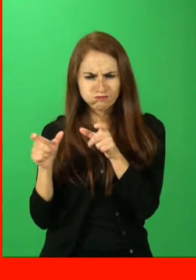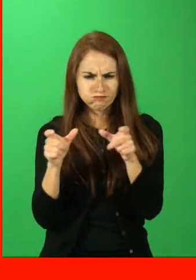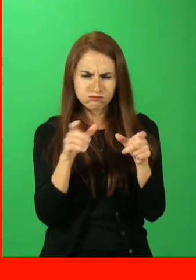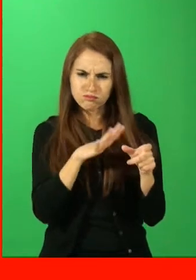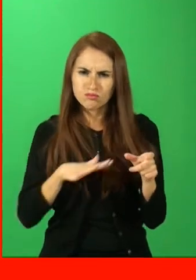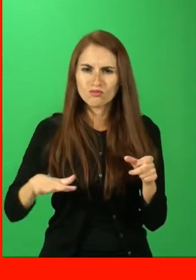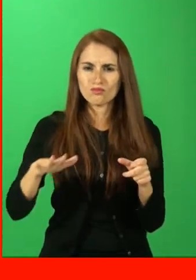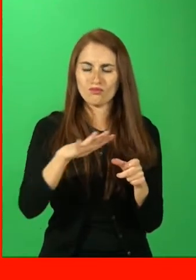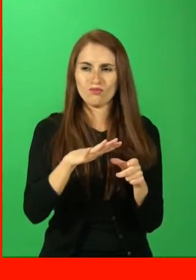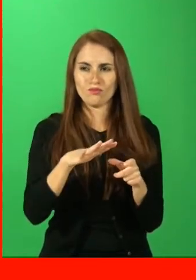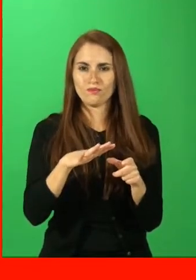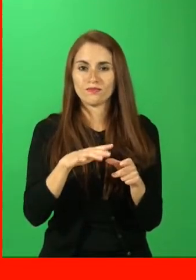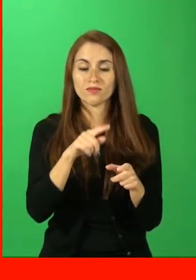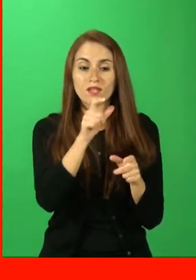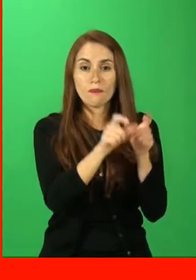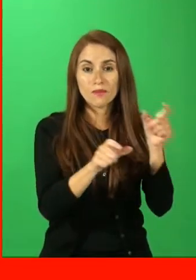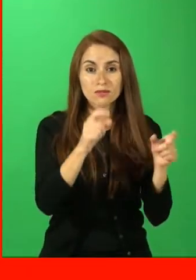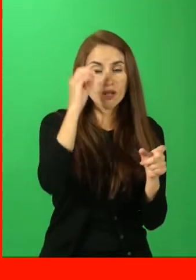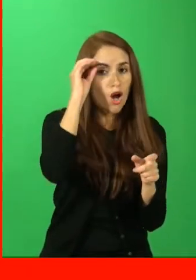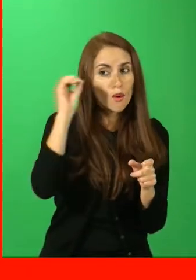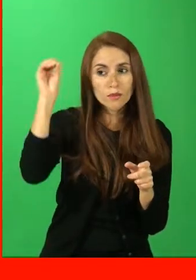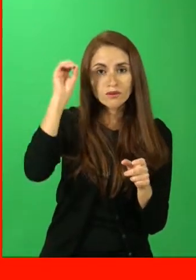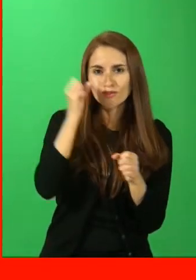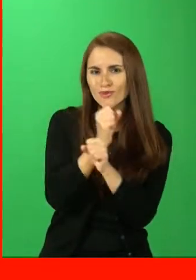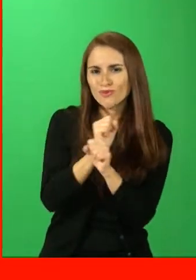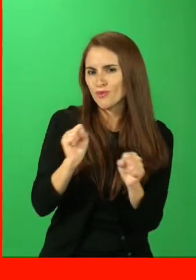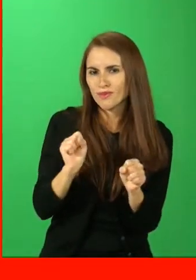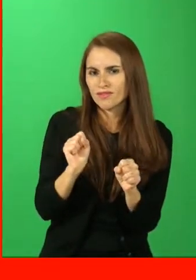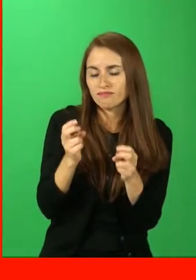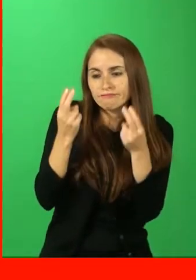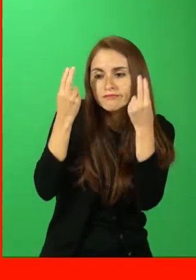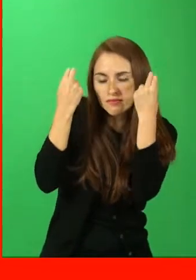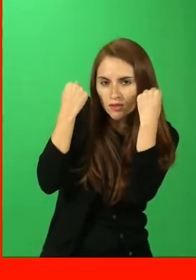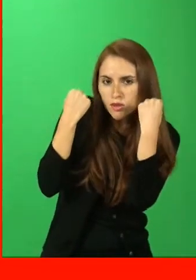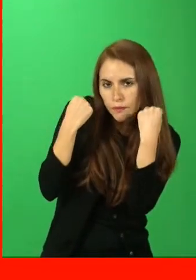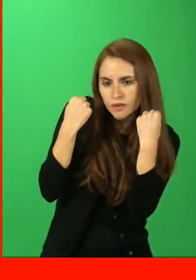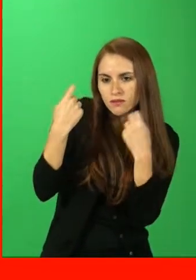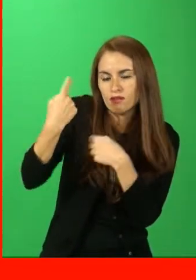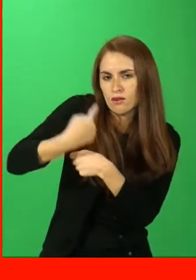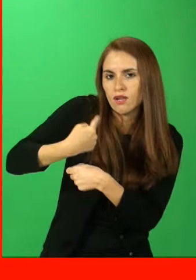ninguna importancia al respecto. Está sometido al poder del Estado.